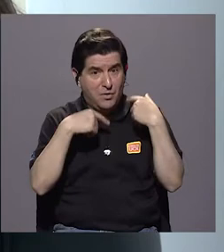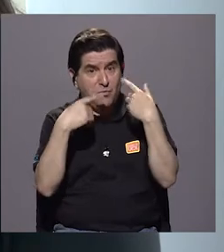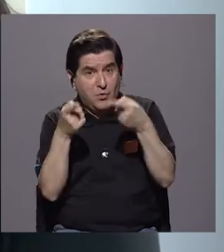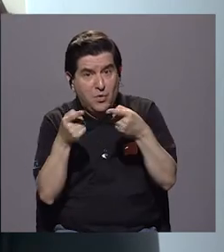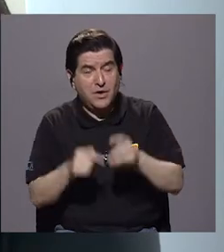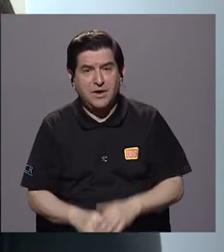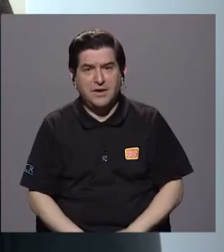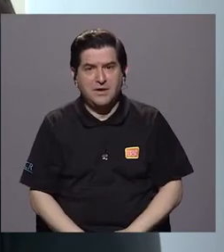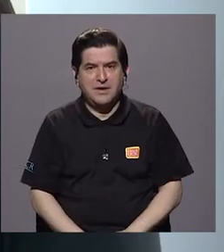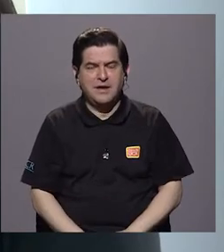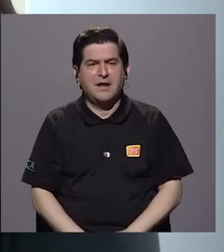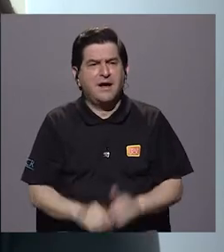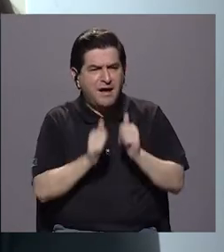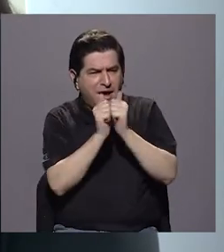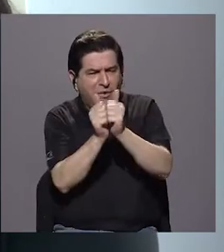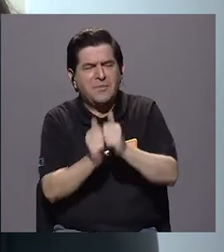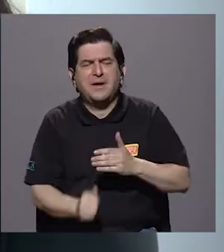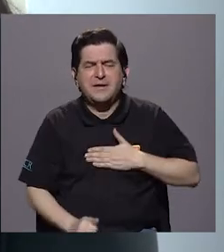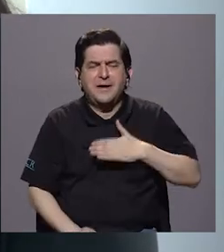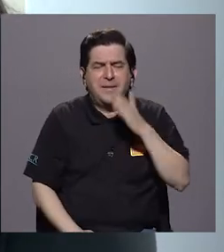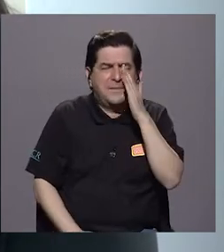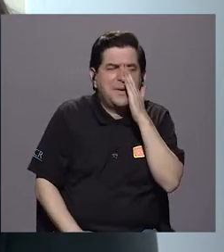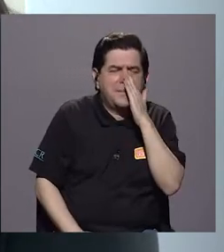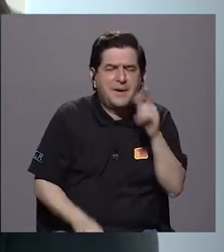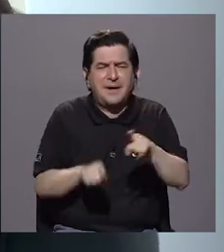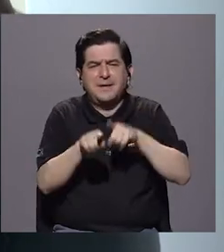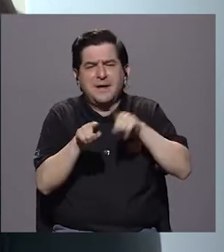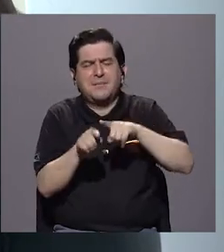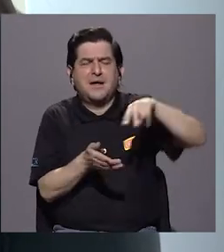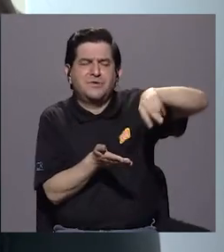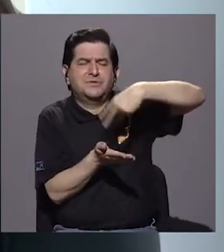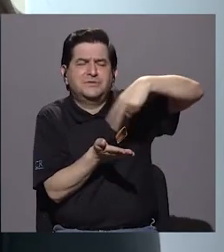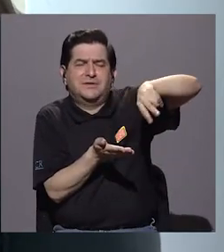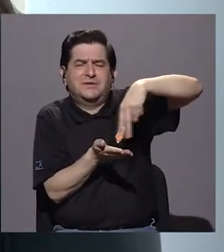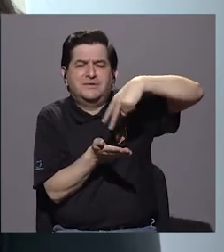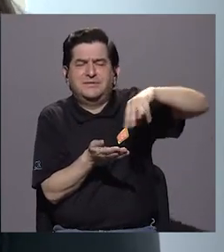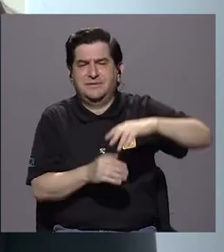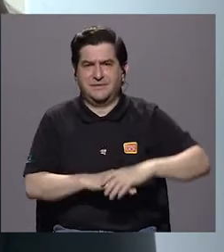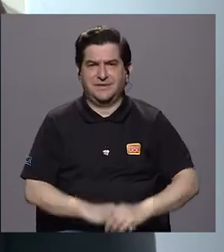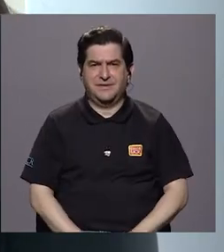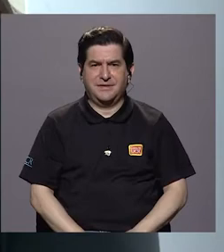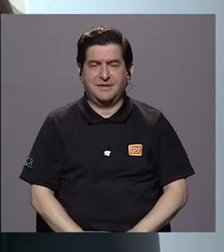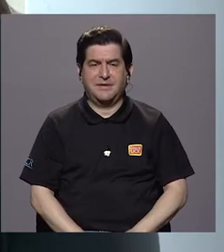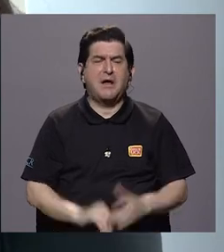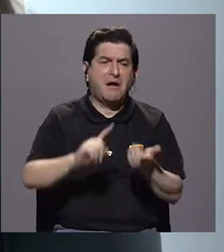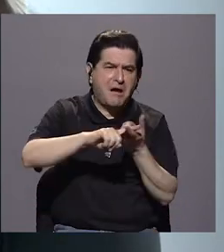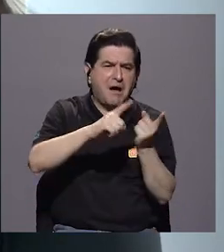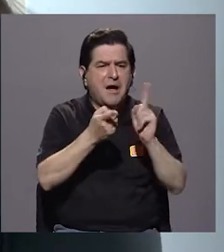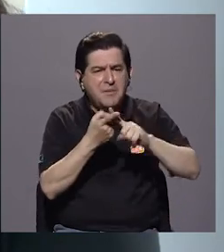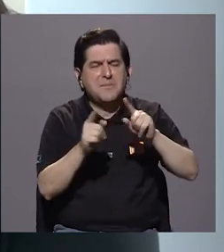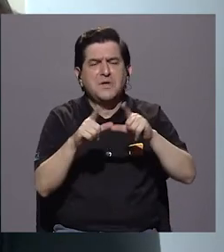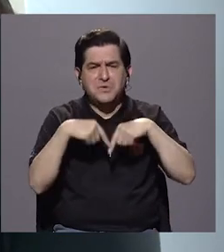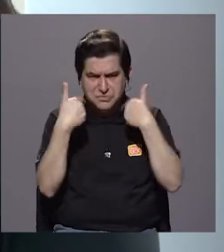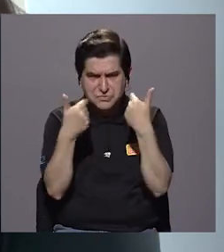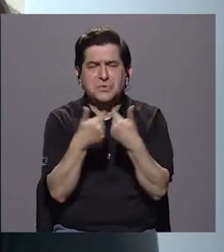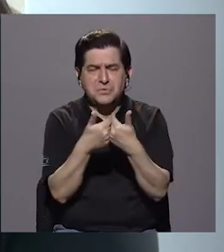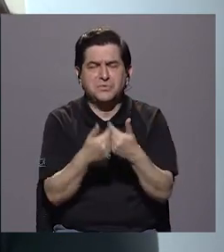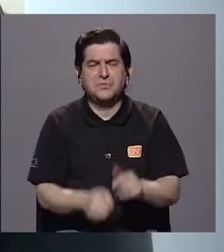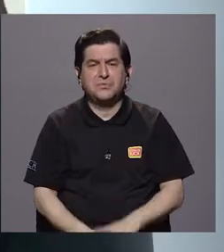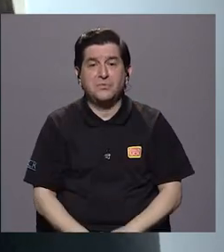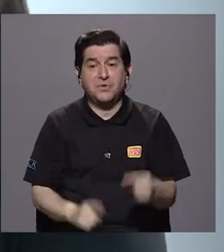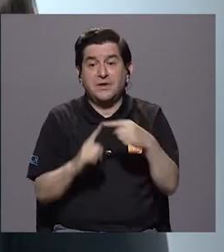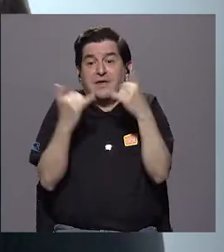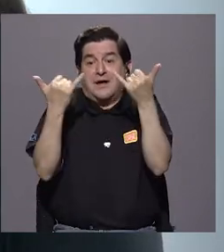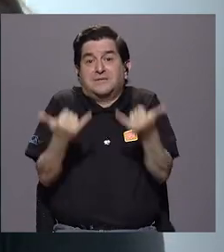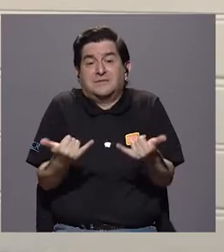y iba acompañada con mi mamá y con mis hermanos, iba a bailar. Hicimos una amistad con el grupo y de ahí hasta donde estoy